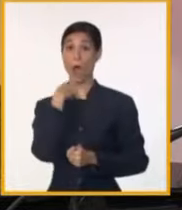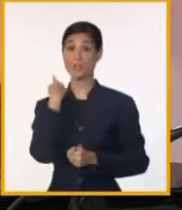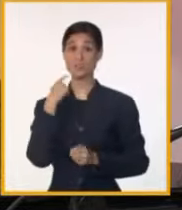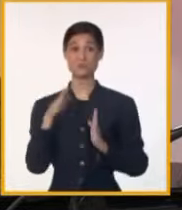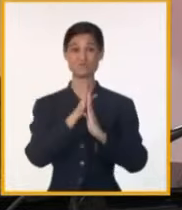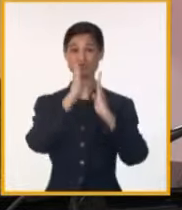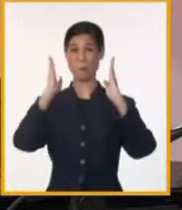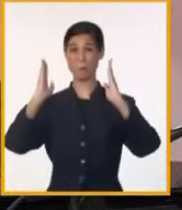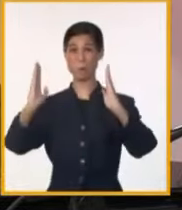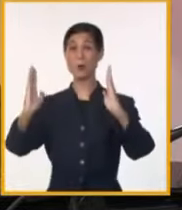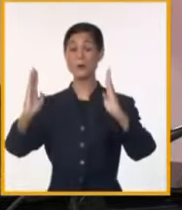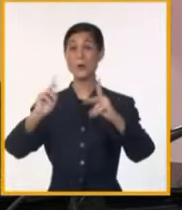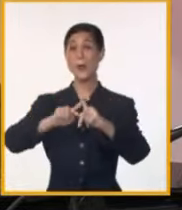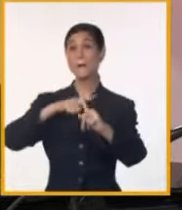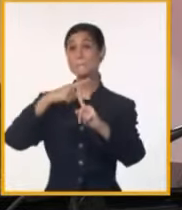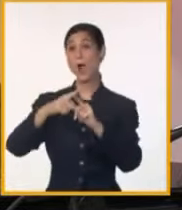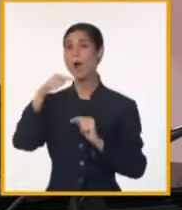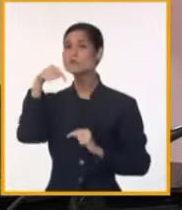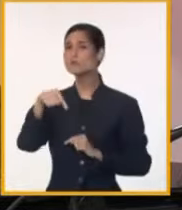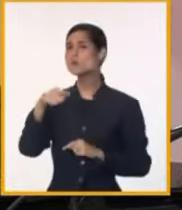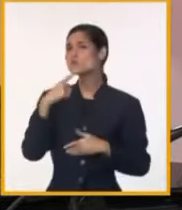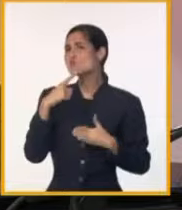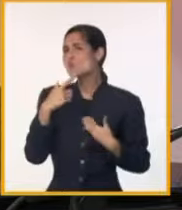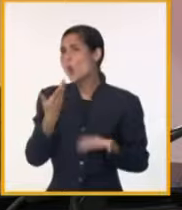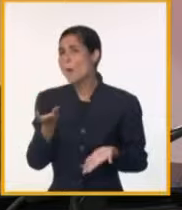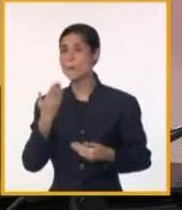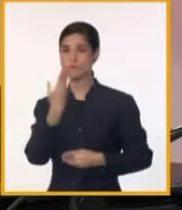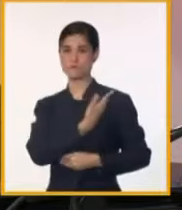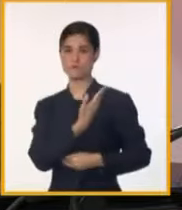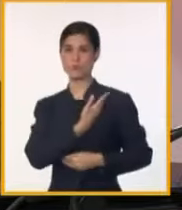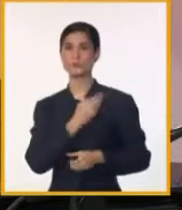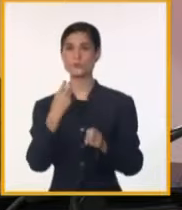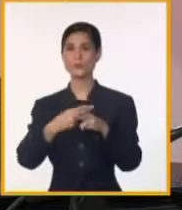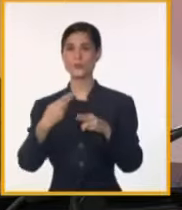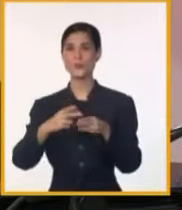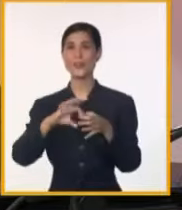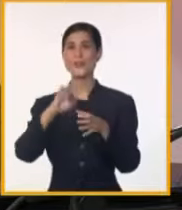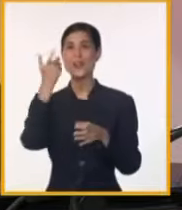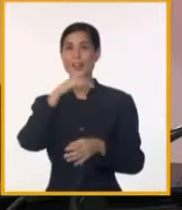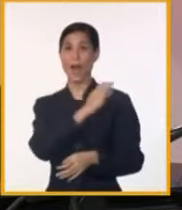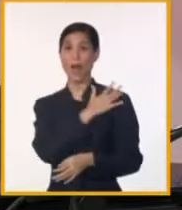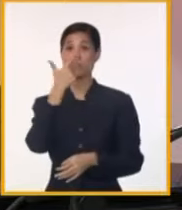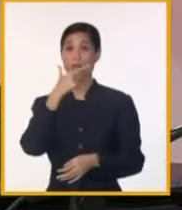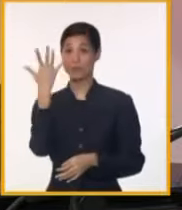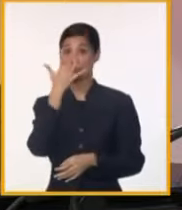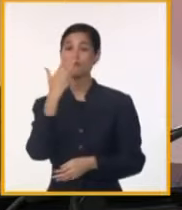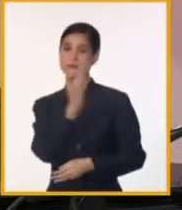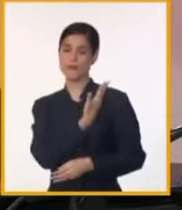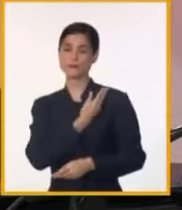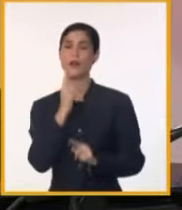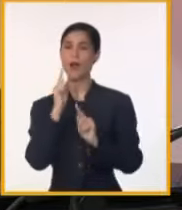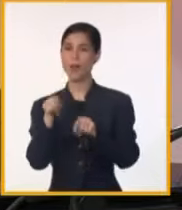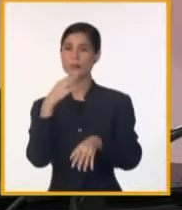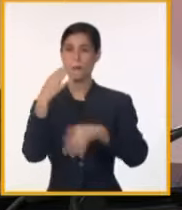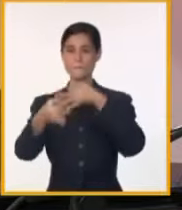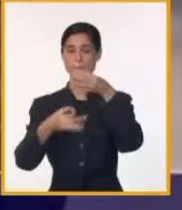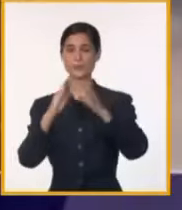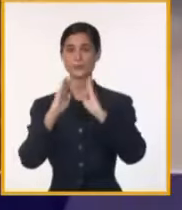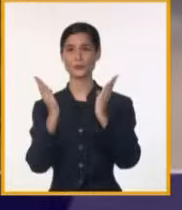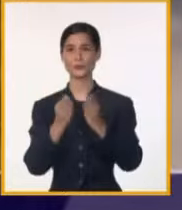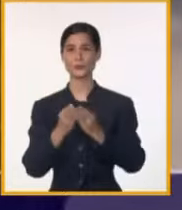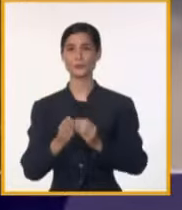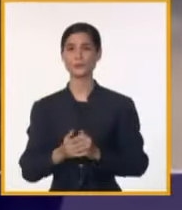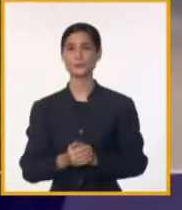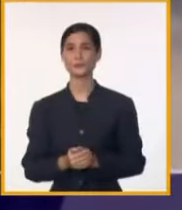situación hoy en la zona de la franja de gaza hablan estos materiales con los que queremos comenzar nuestra mesa redonda